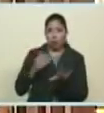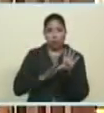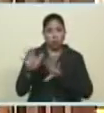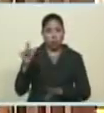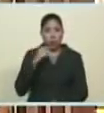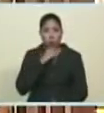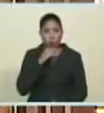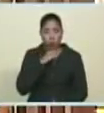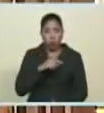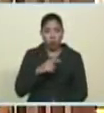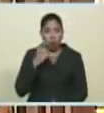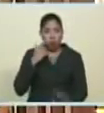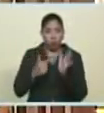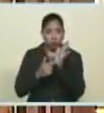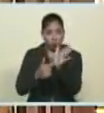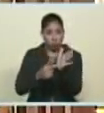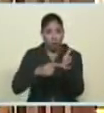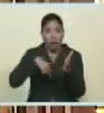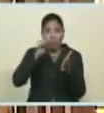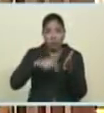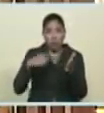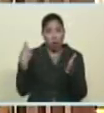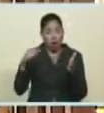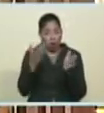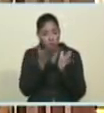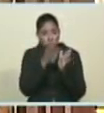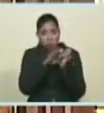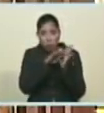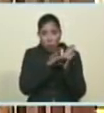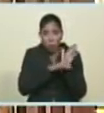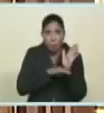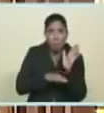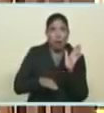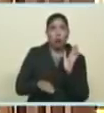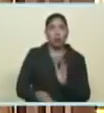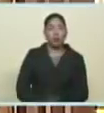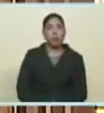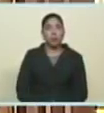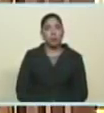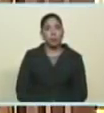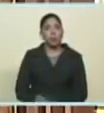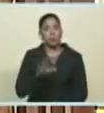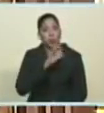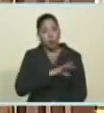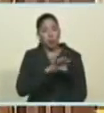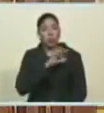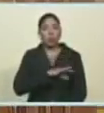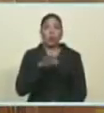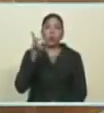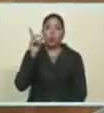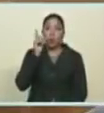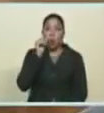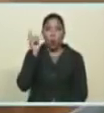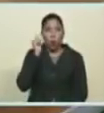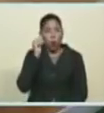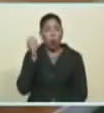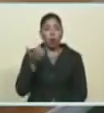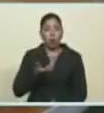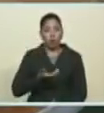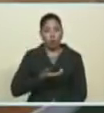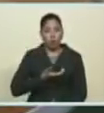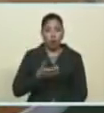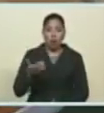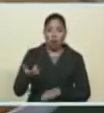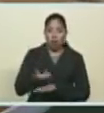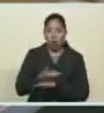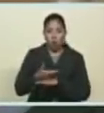están las firmas, señores gobernadores, estimados gobernadores, señoras gobernadoras, estimadas gobernadoras,